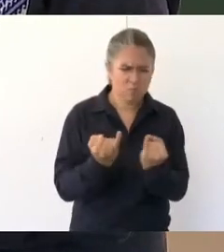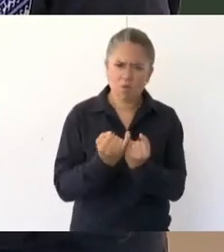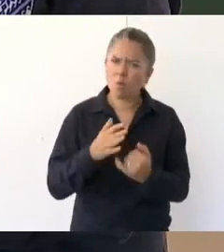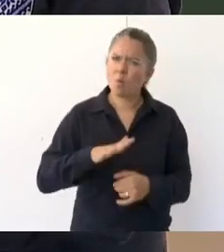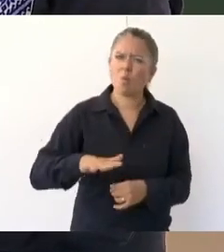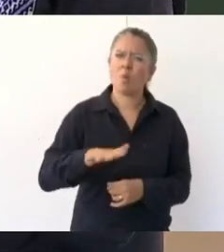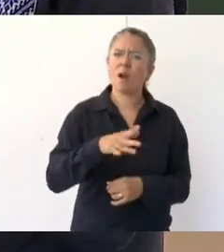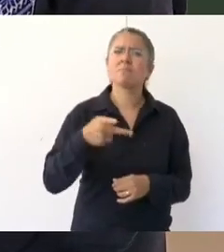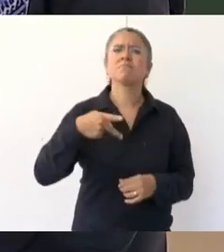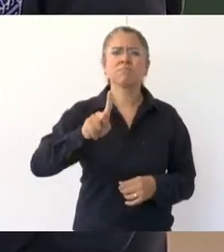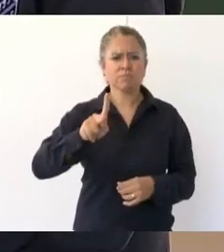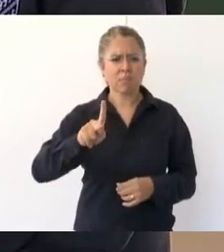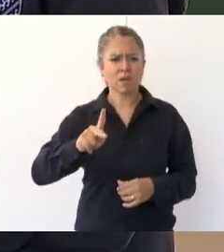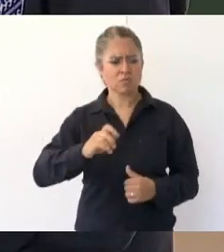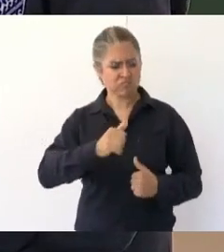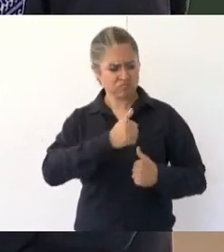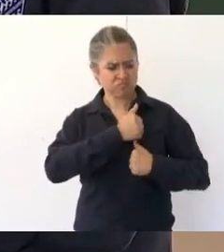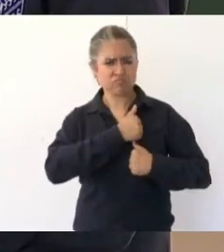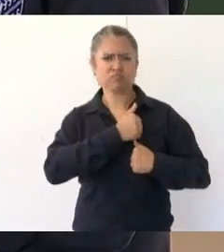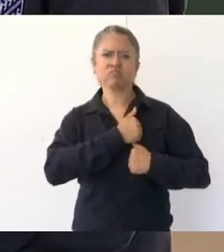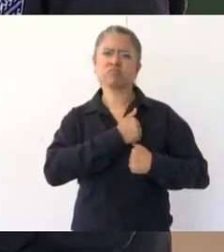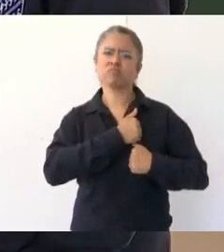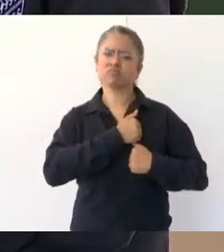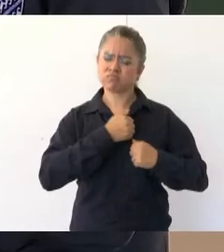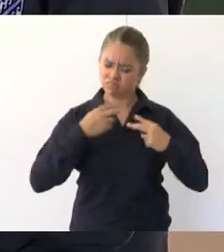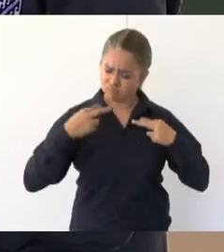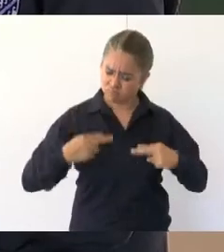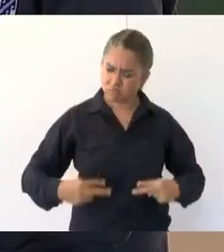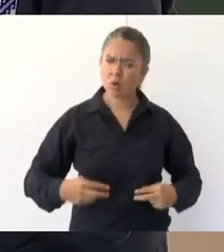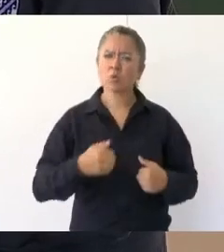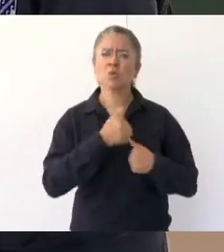y oficiales y